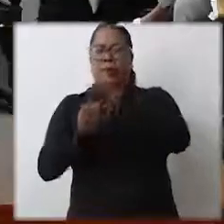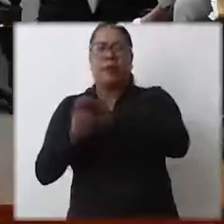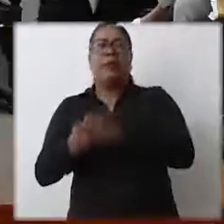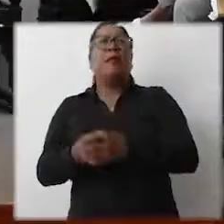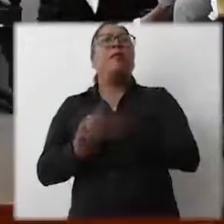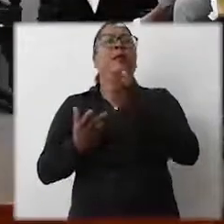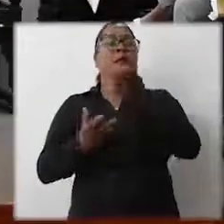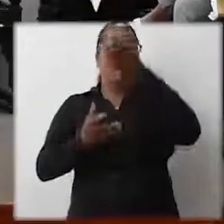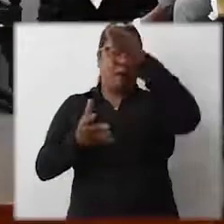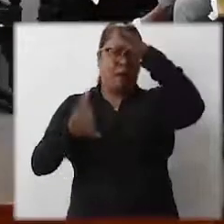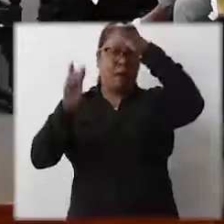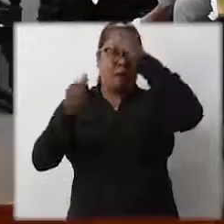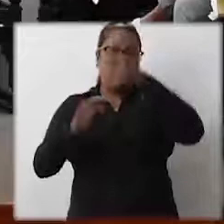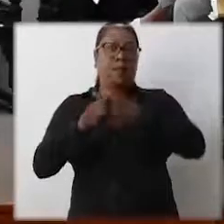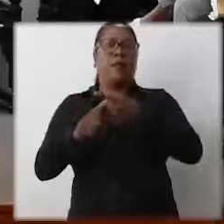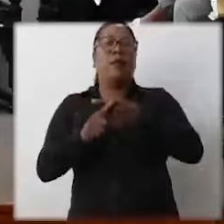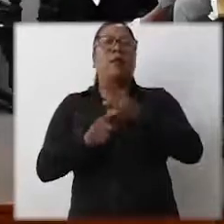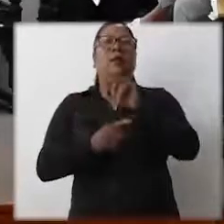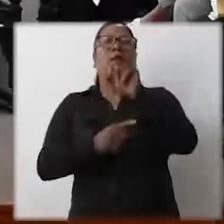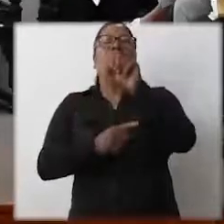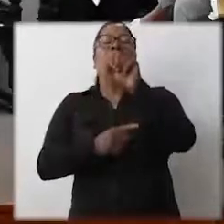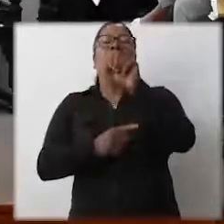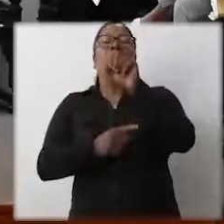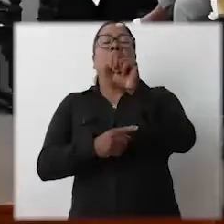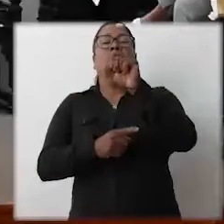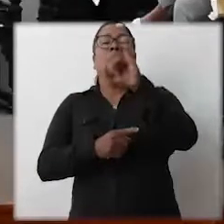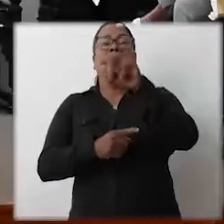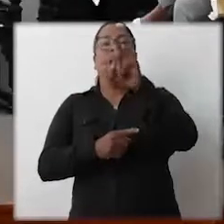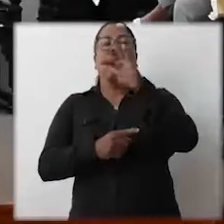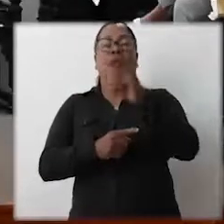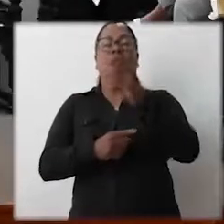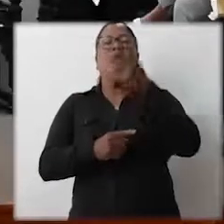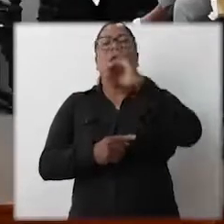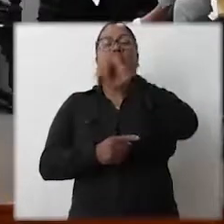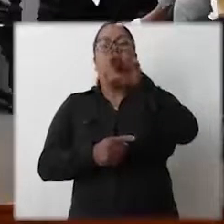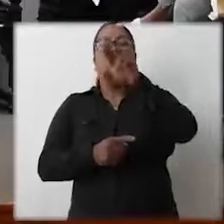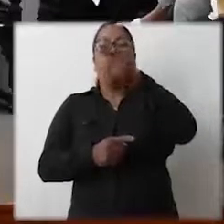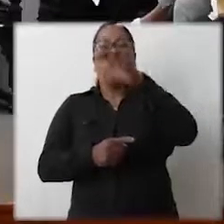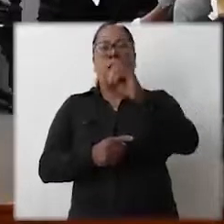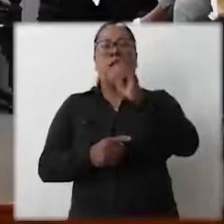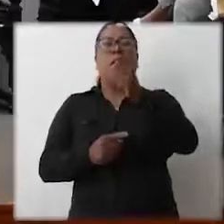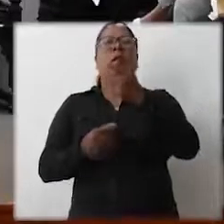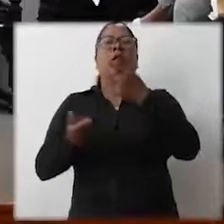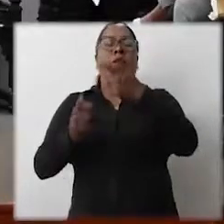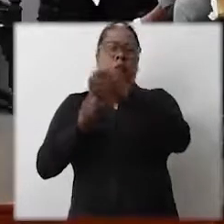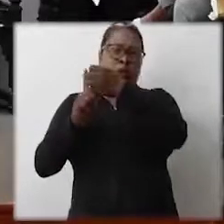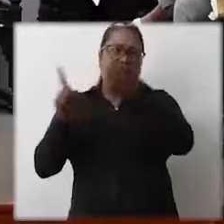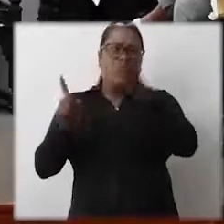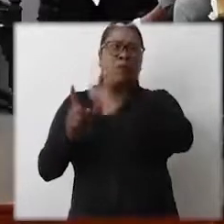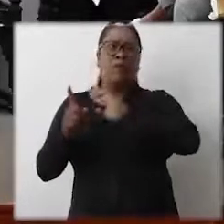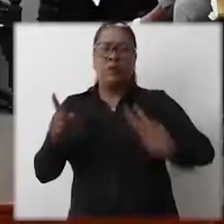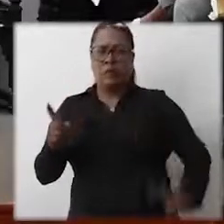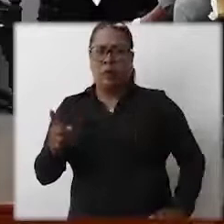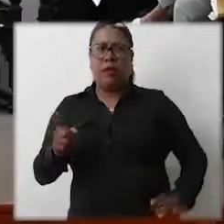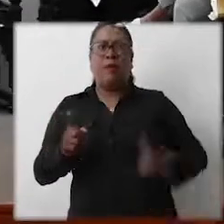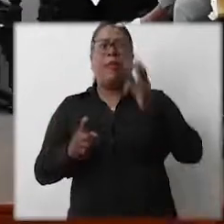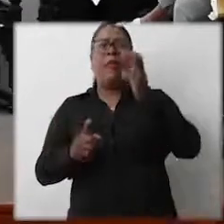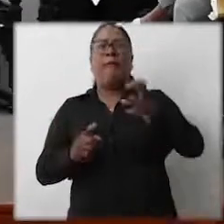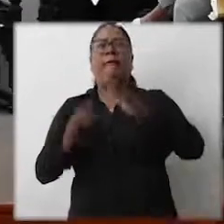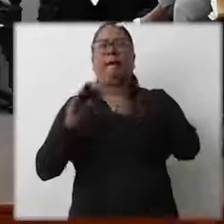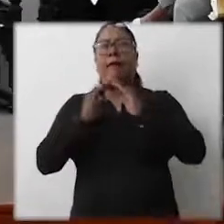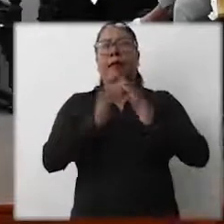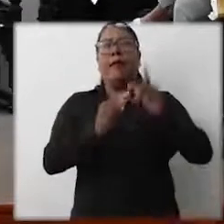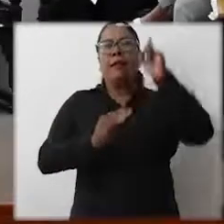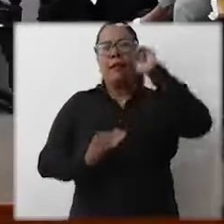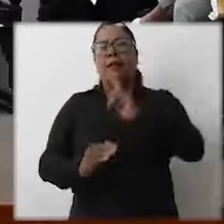cartera es el análisis, discusión y en su caso aprobación del punto de acuerdo remitido mediante el oficio 49/2022